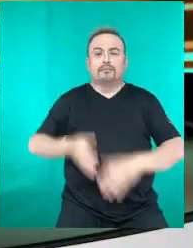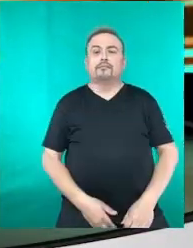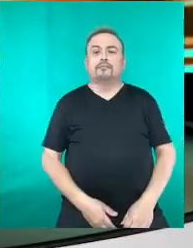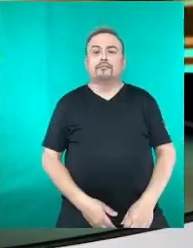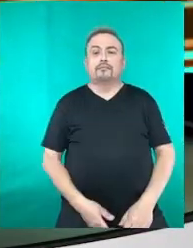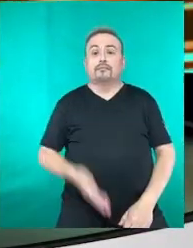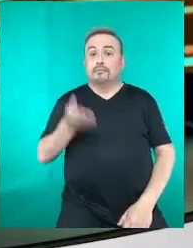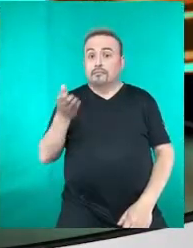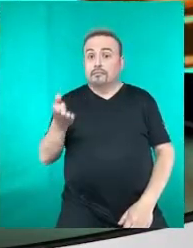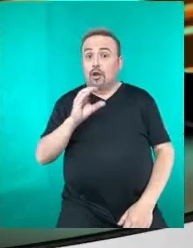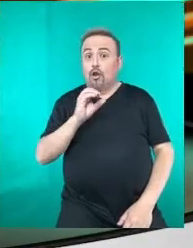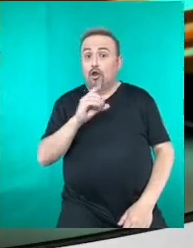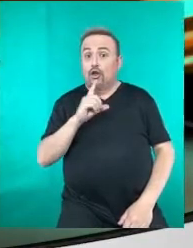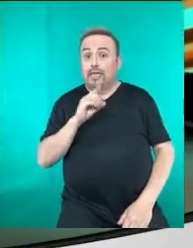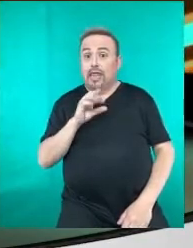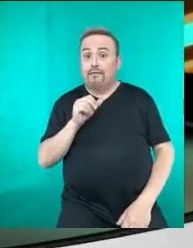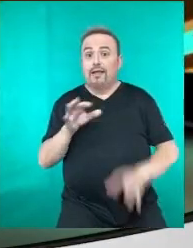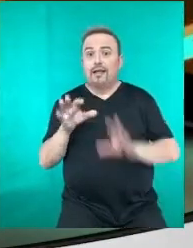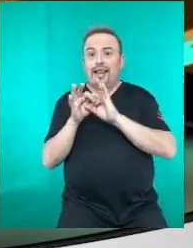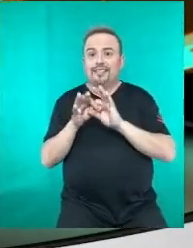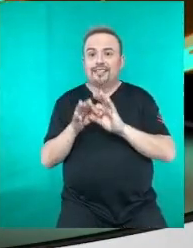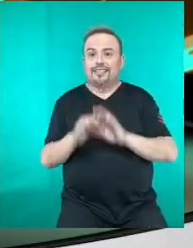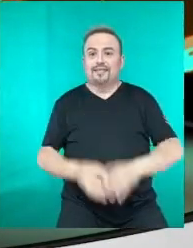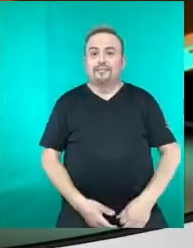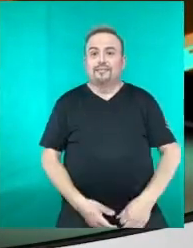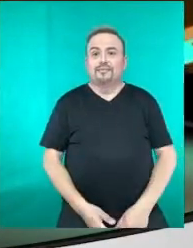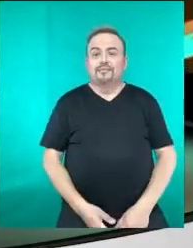ahí? Gracias, Alberto. Sí.